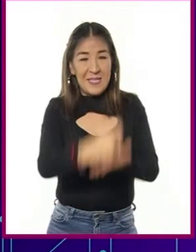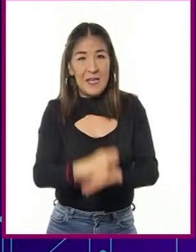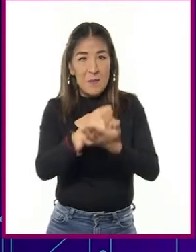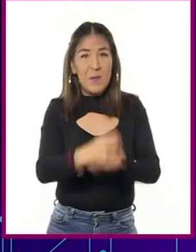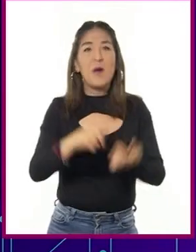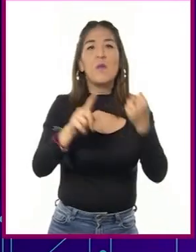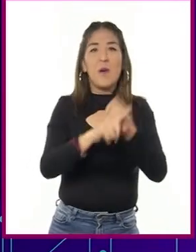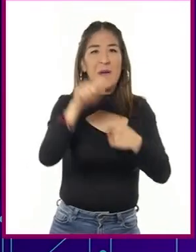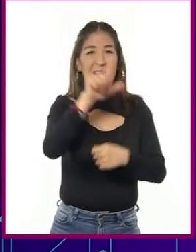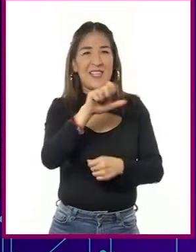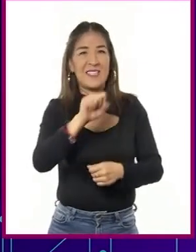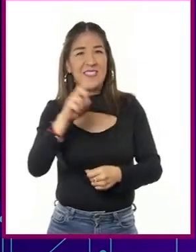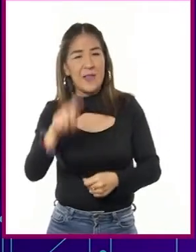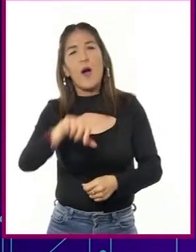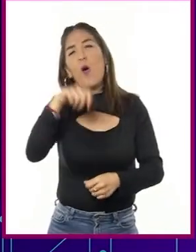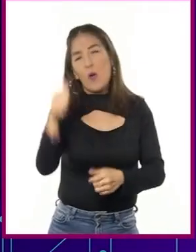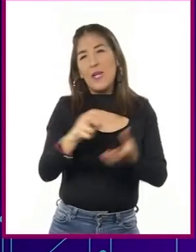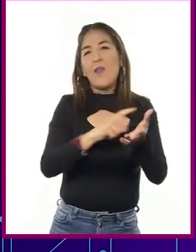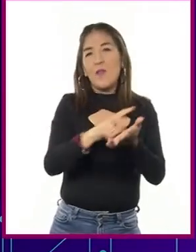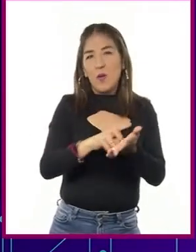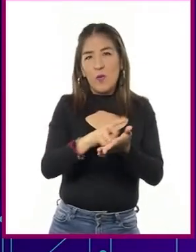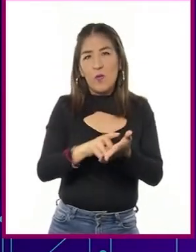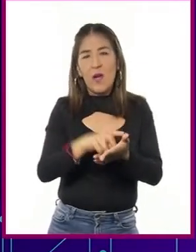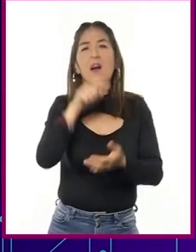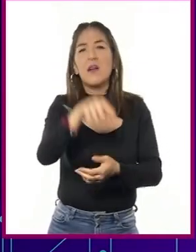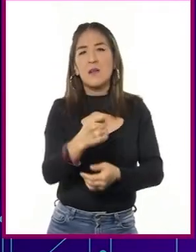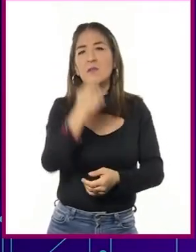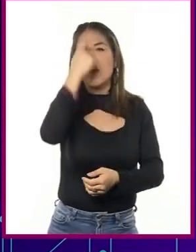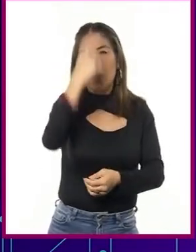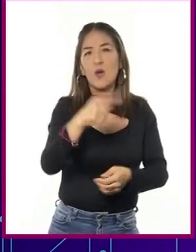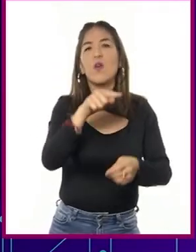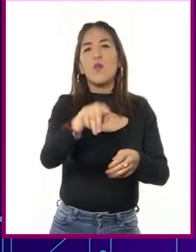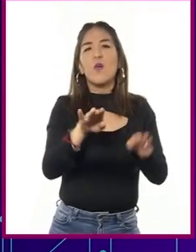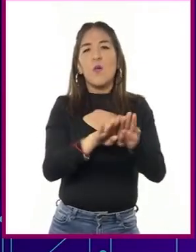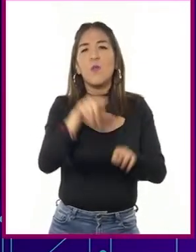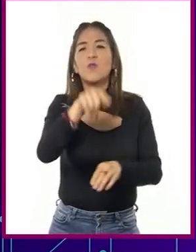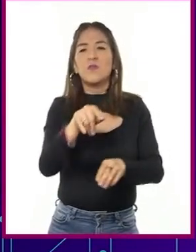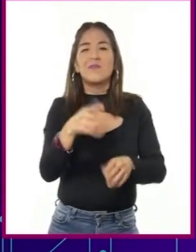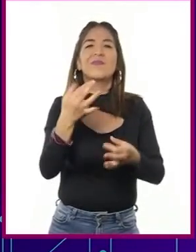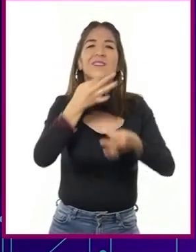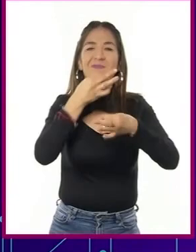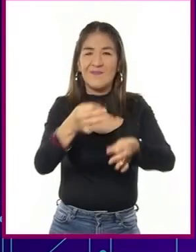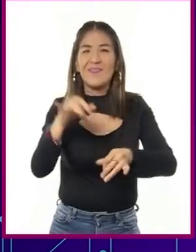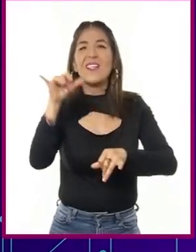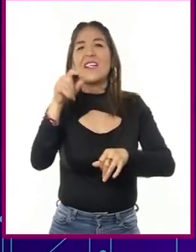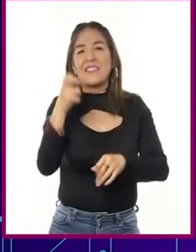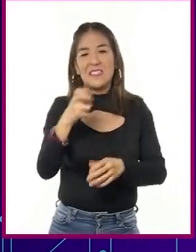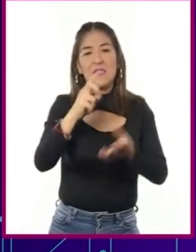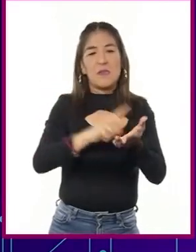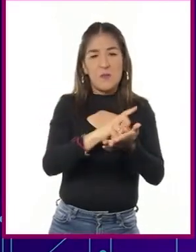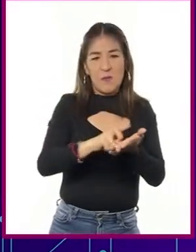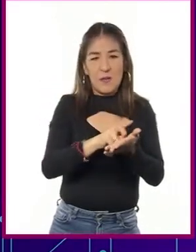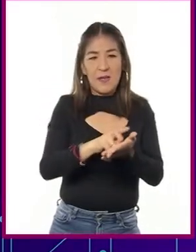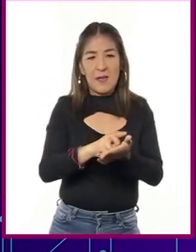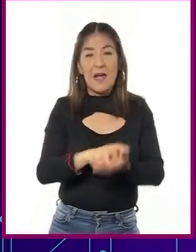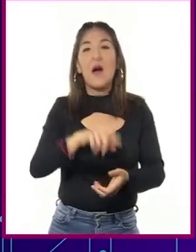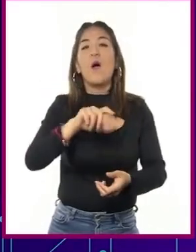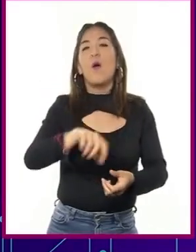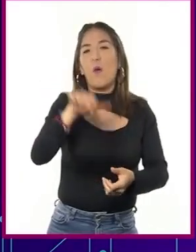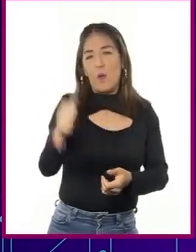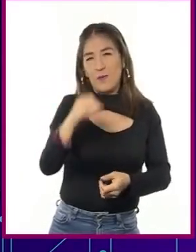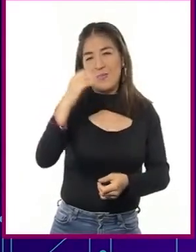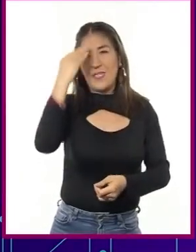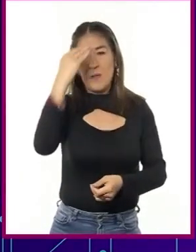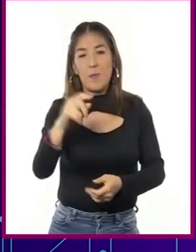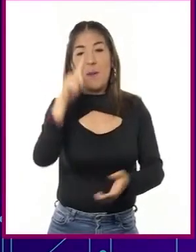LSD y otros alucinógenos crearon una generación de adictos al ácido. Mientras la contracultura de los años